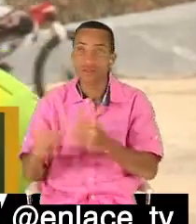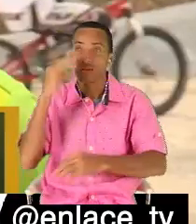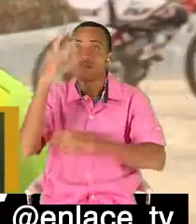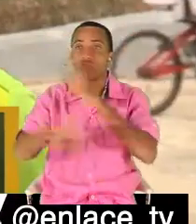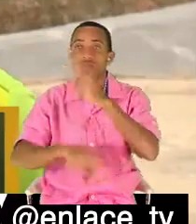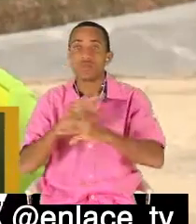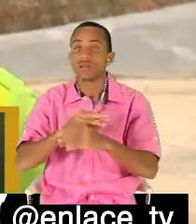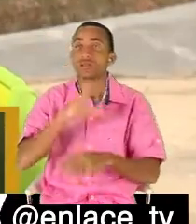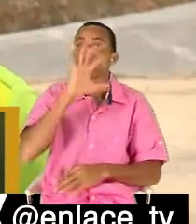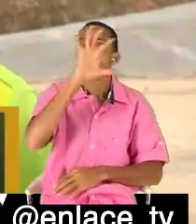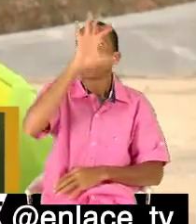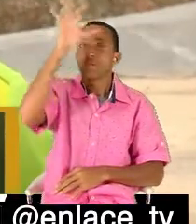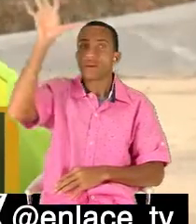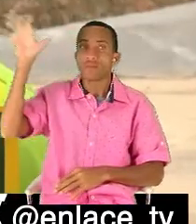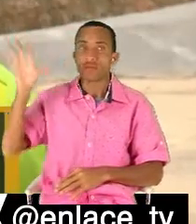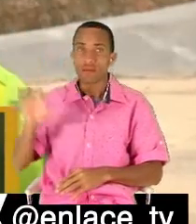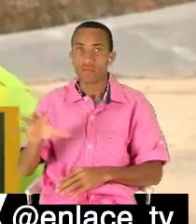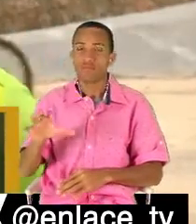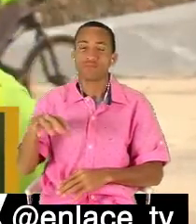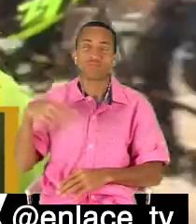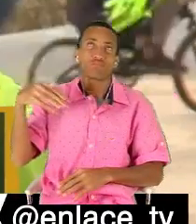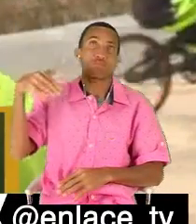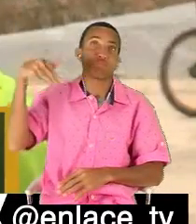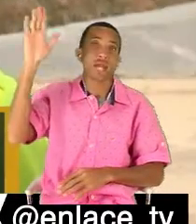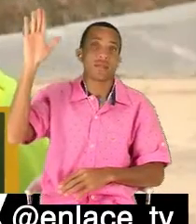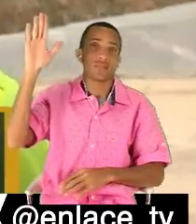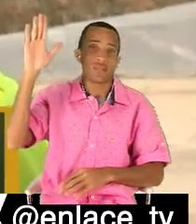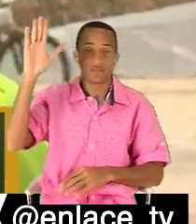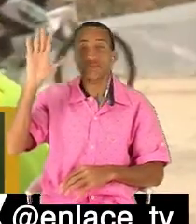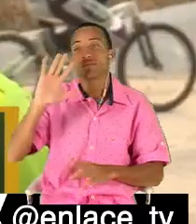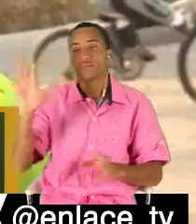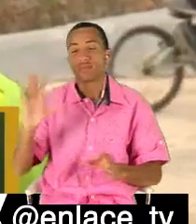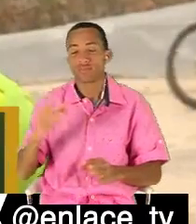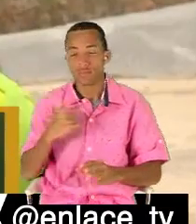de países que son potencia, eso pues nos da